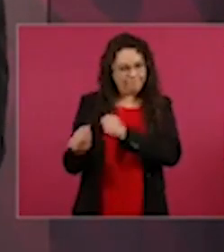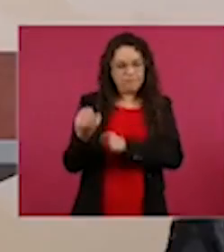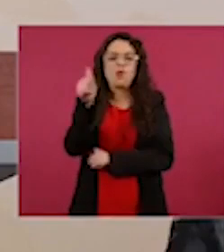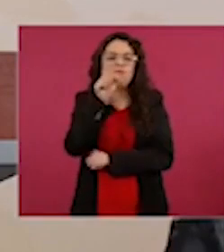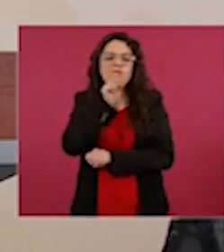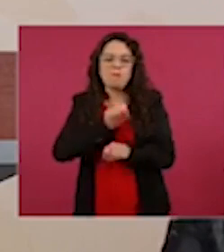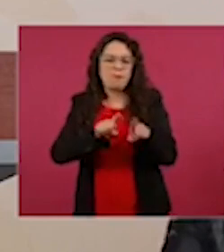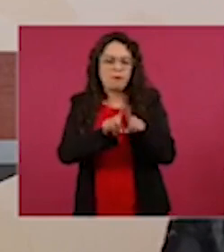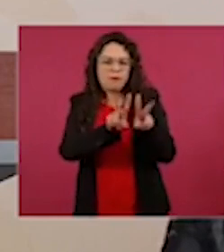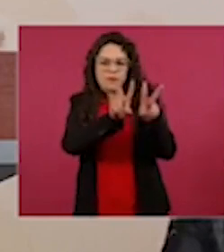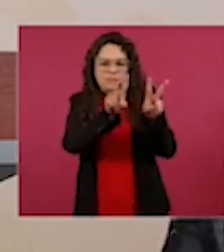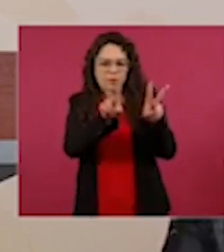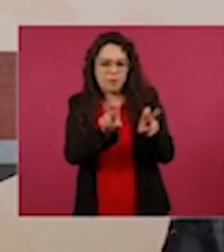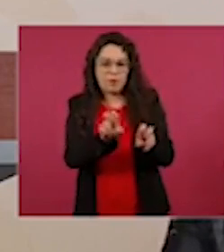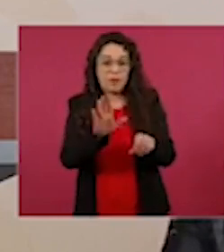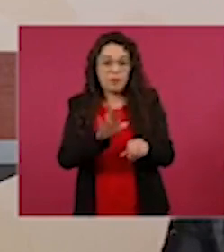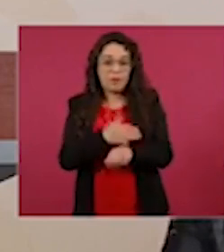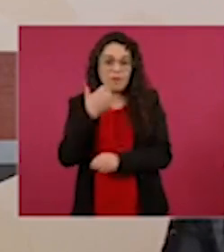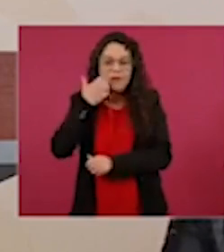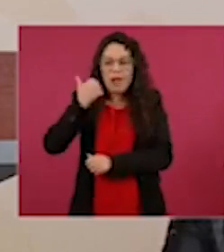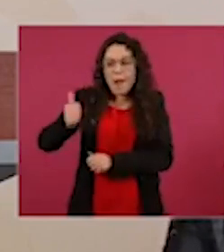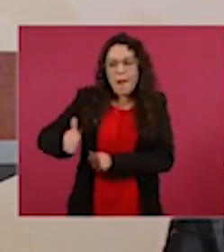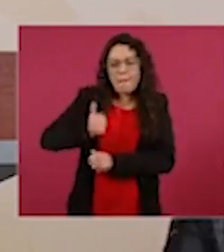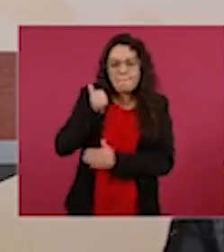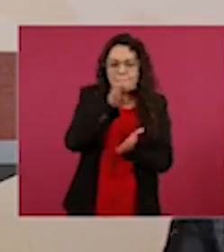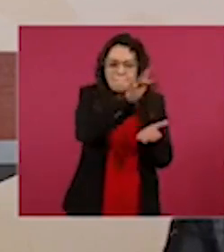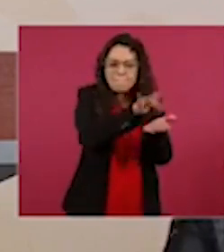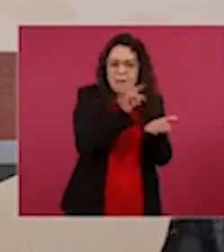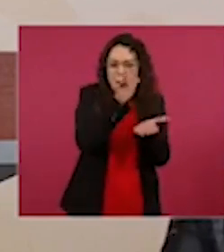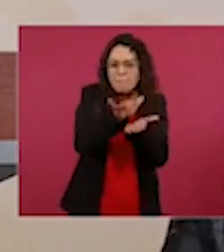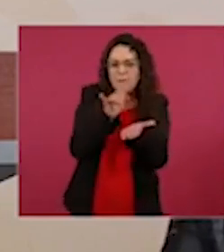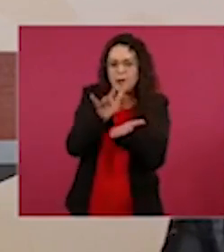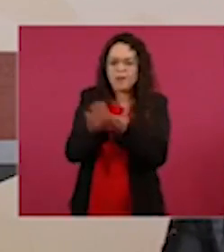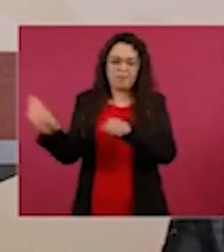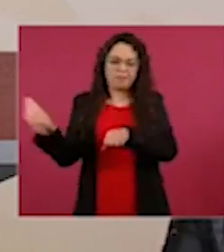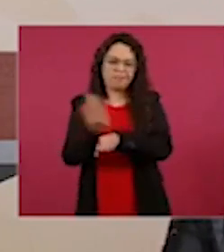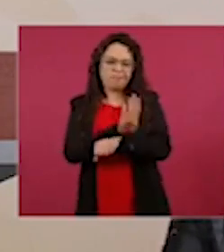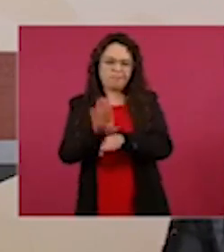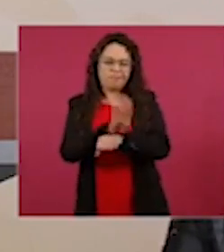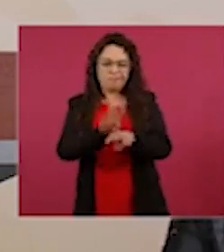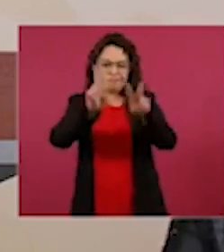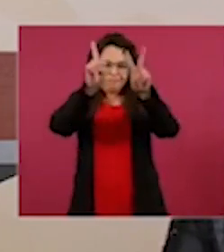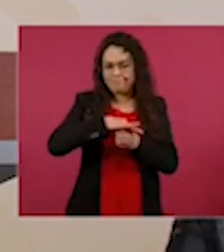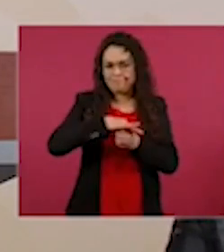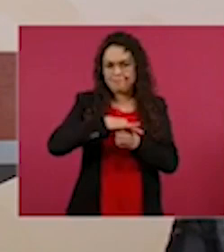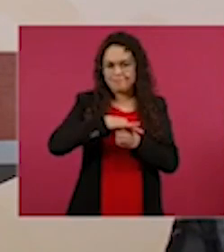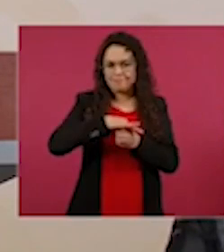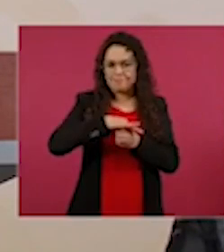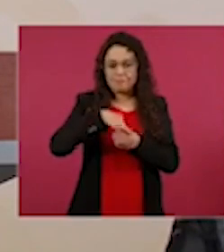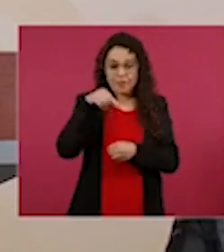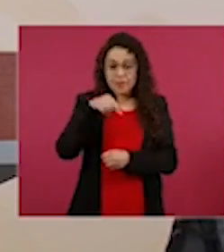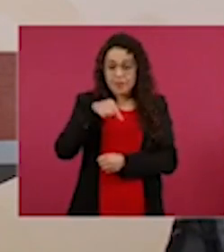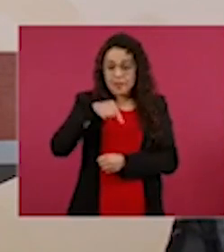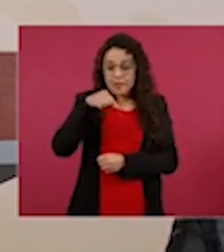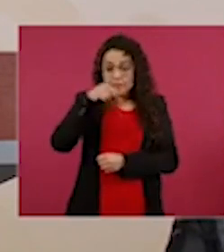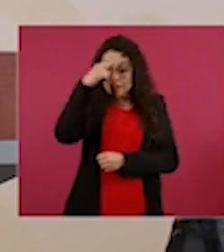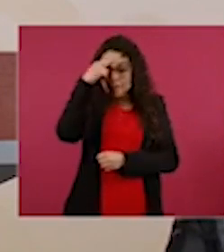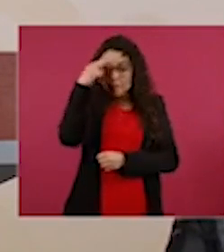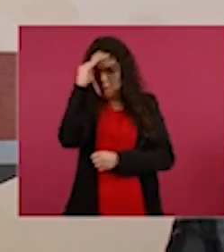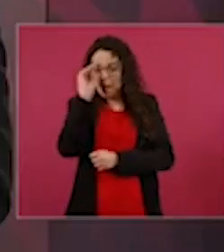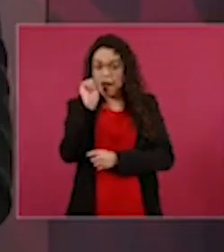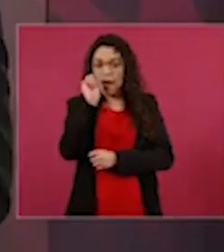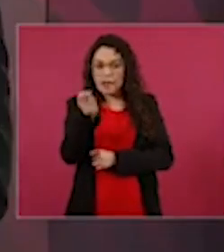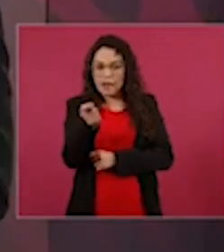para sacar raja en lo electoral. Los partidos, México no es